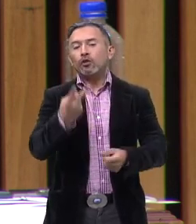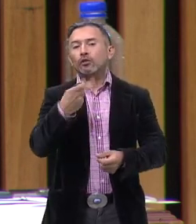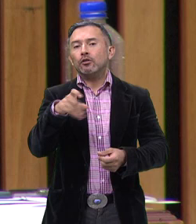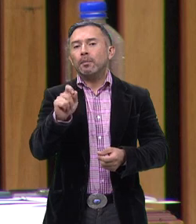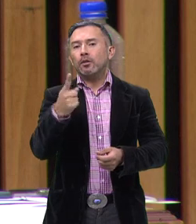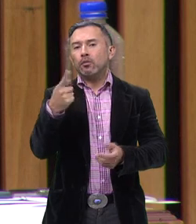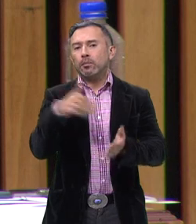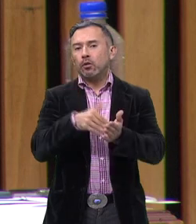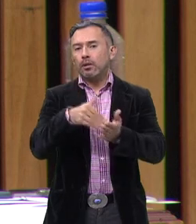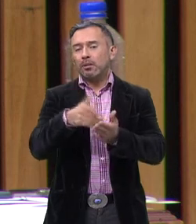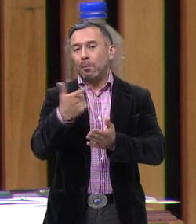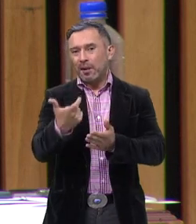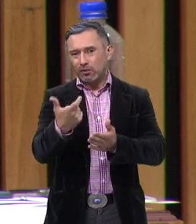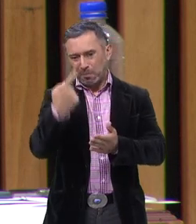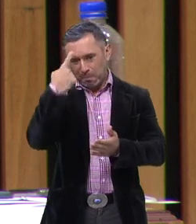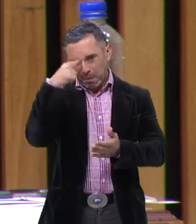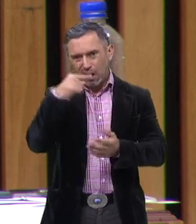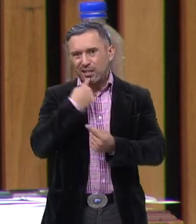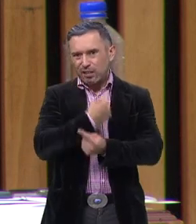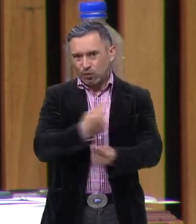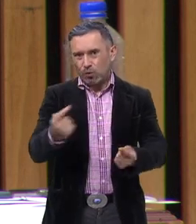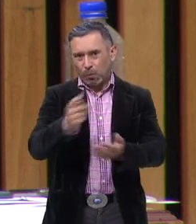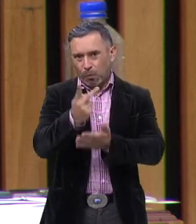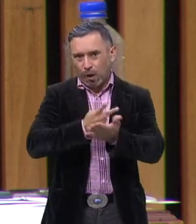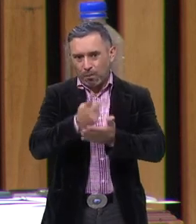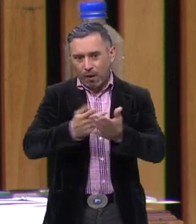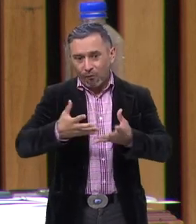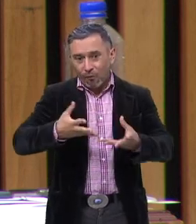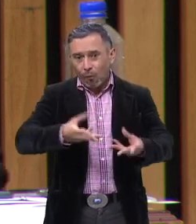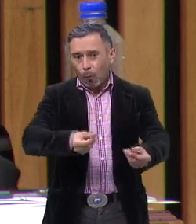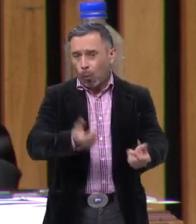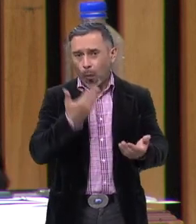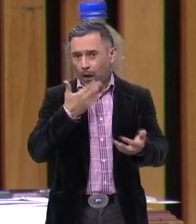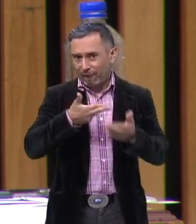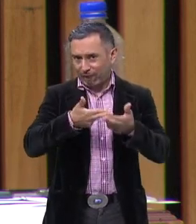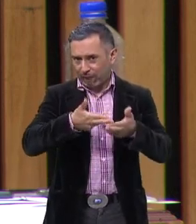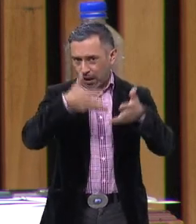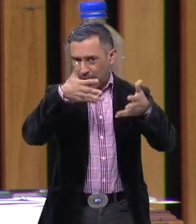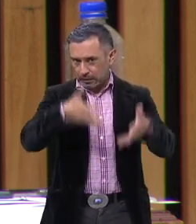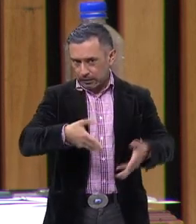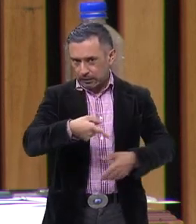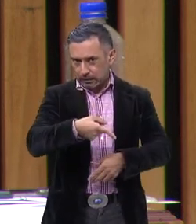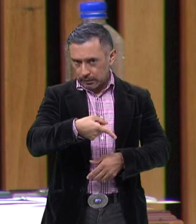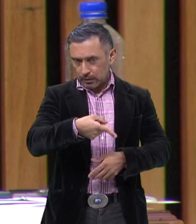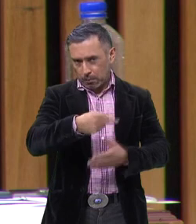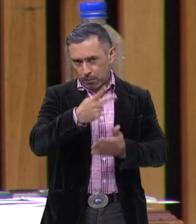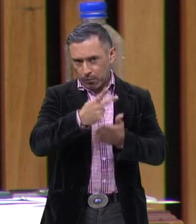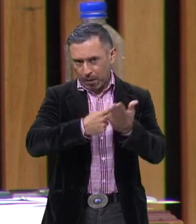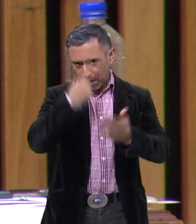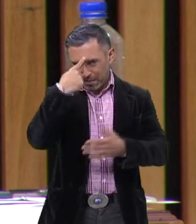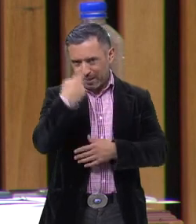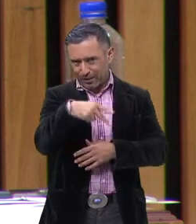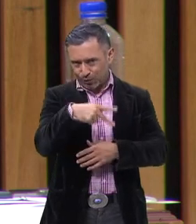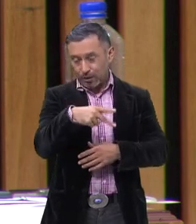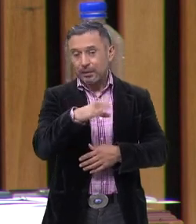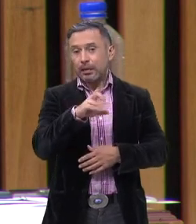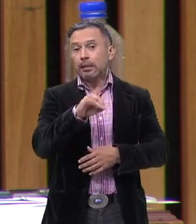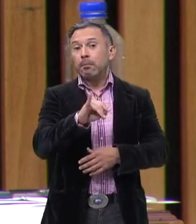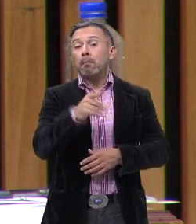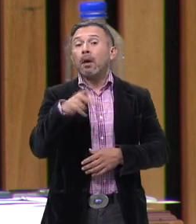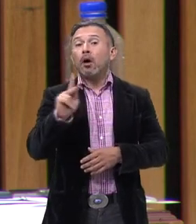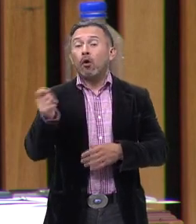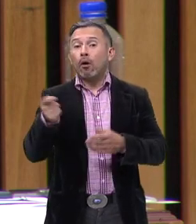de pesos en los programas para los que se otorgó el recurso no obstante de los registros del sistema financiero